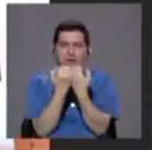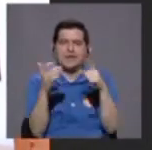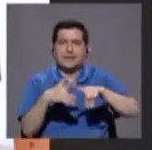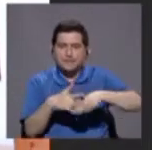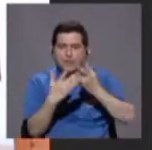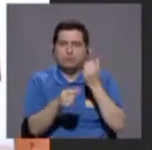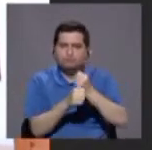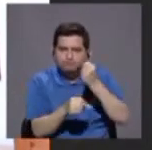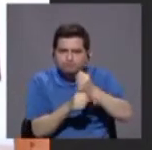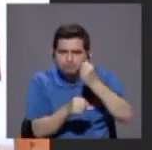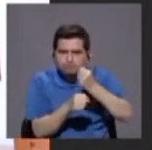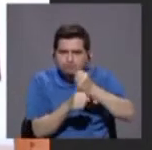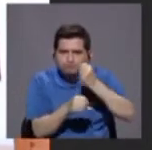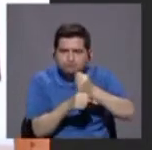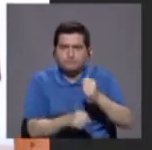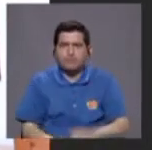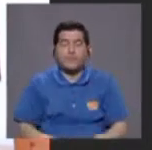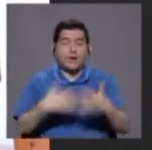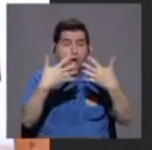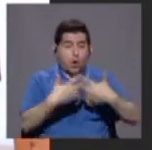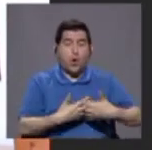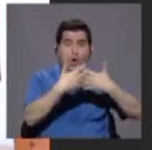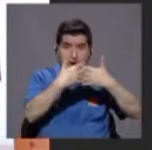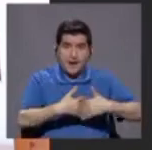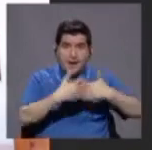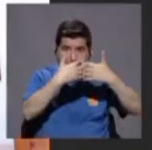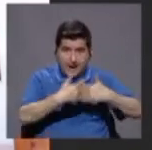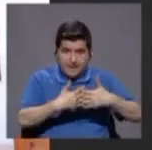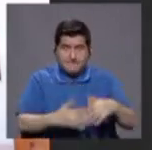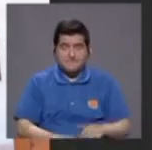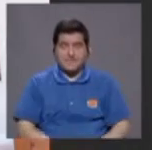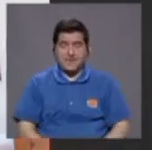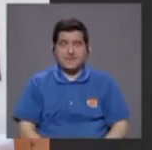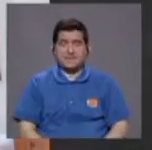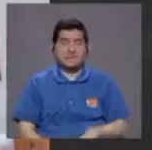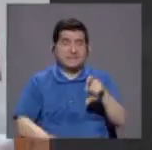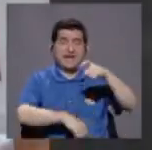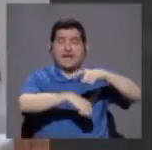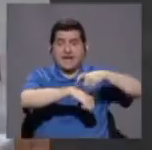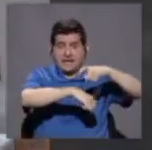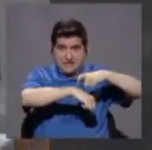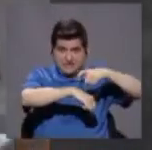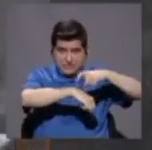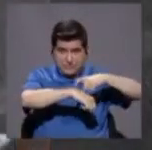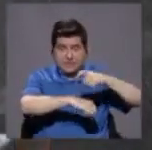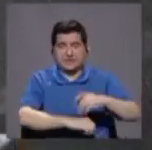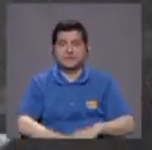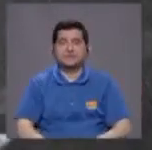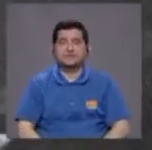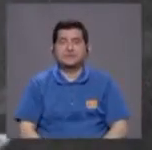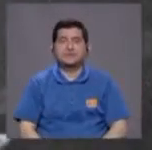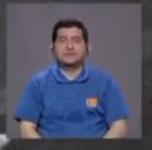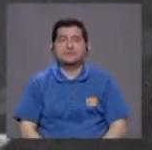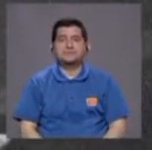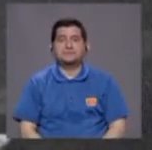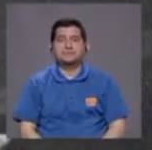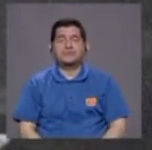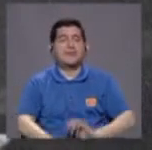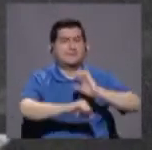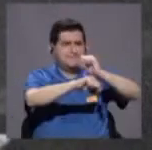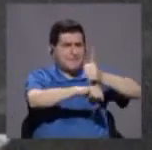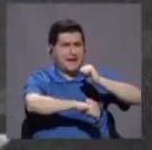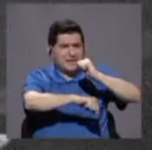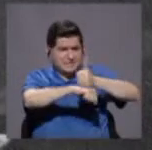empezó a trabajar con la compañía incumbente de aquel entonces para establecer